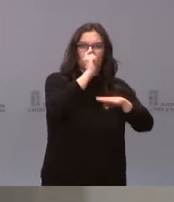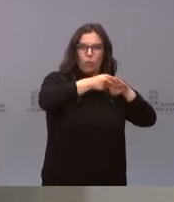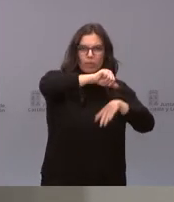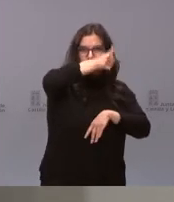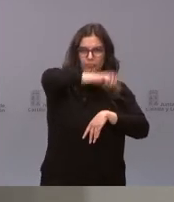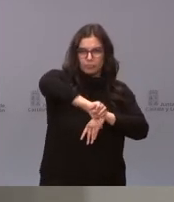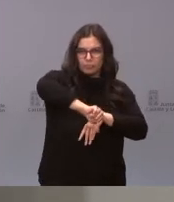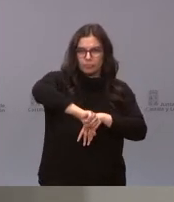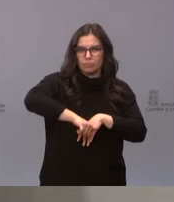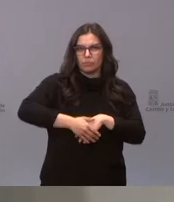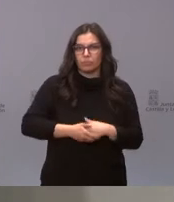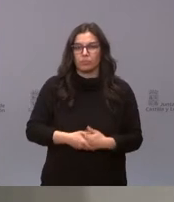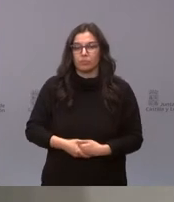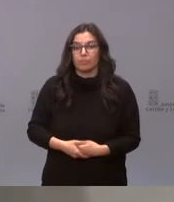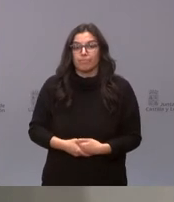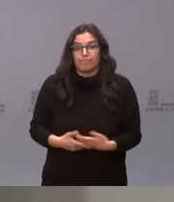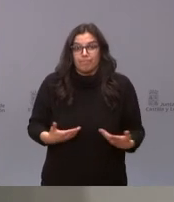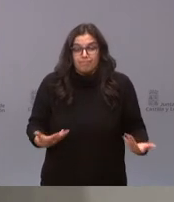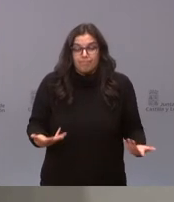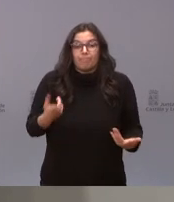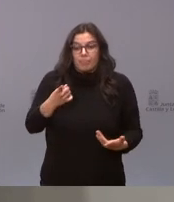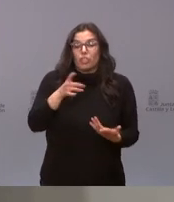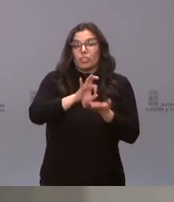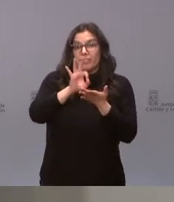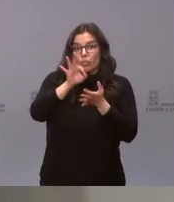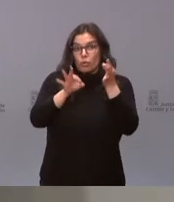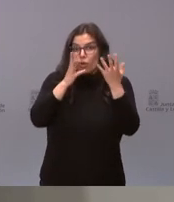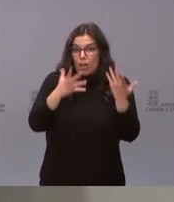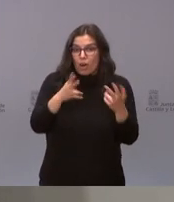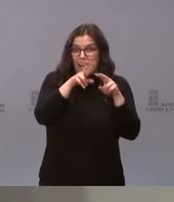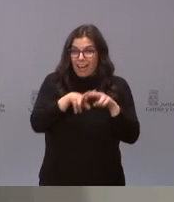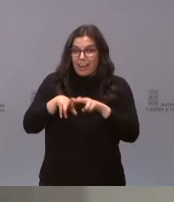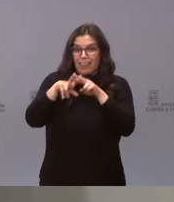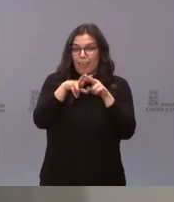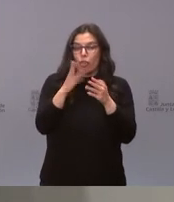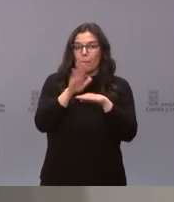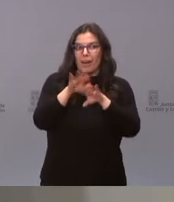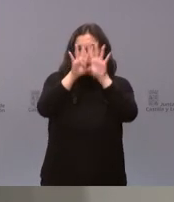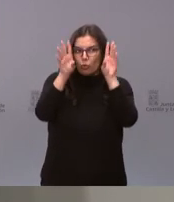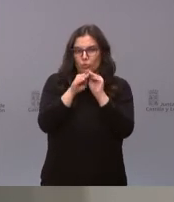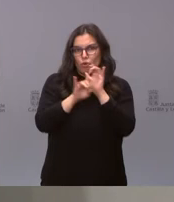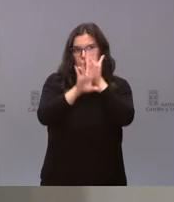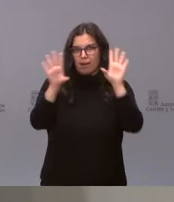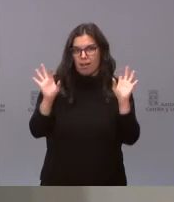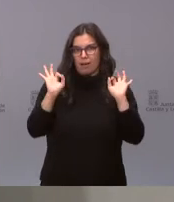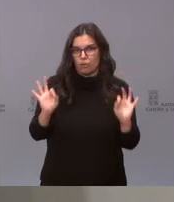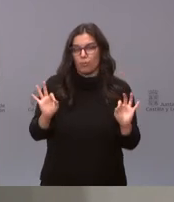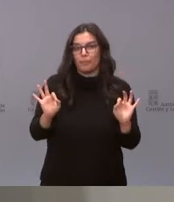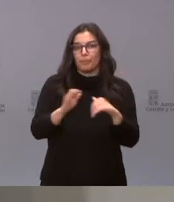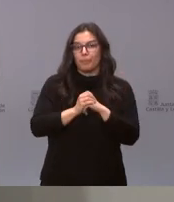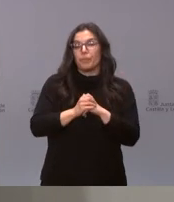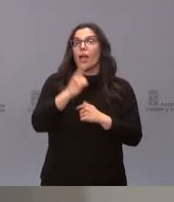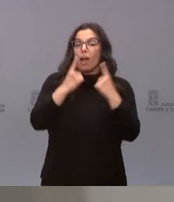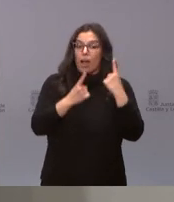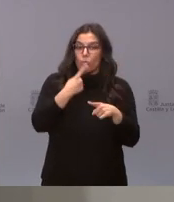jueces eso es lo que nuestros servicios jurídicos están analizando en este en este momento es decir habrá algunas